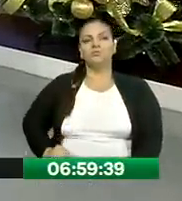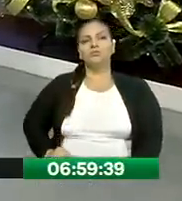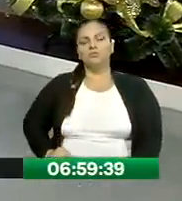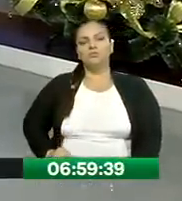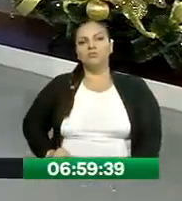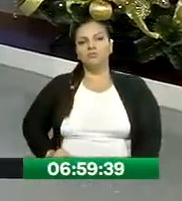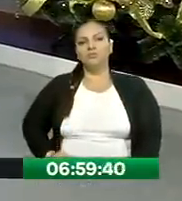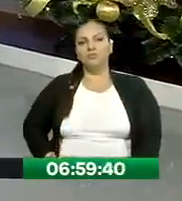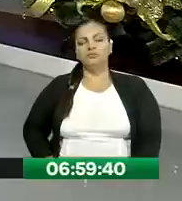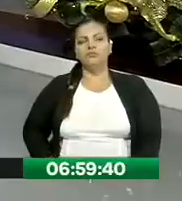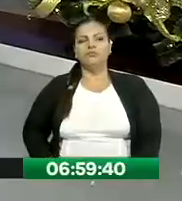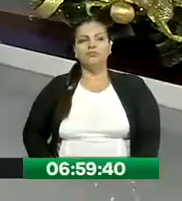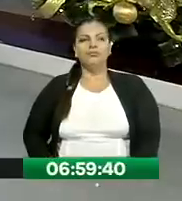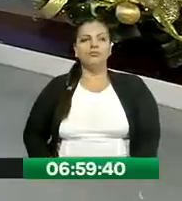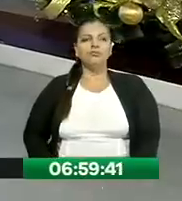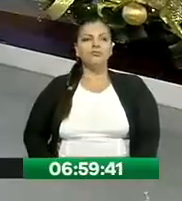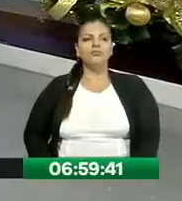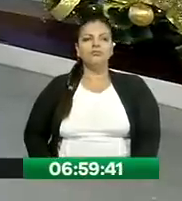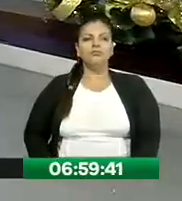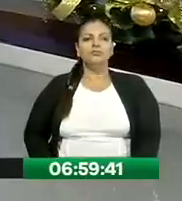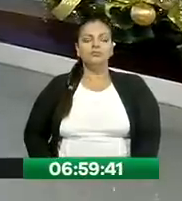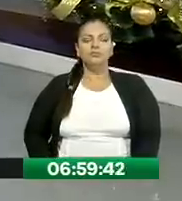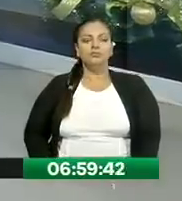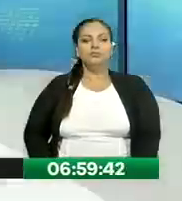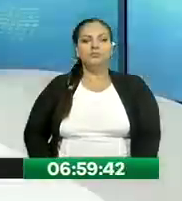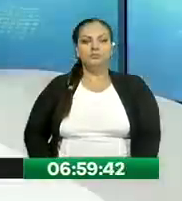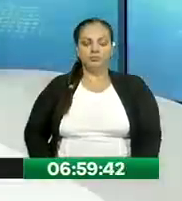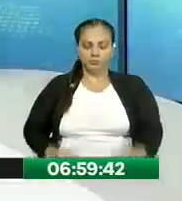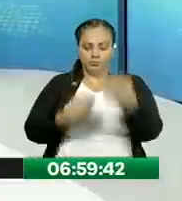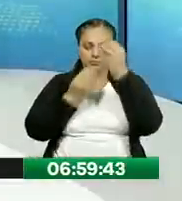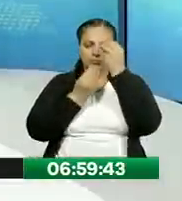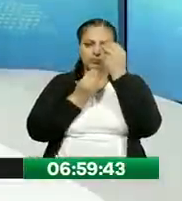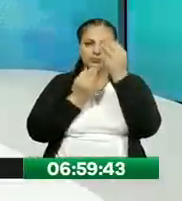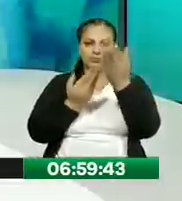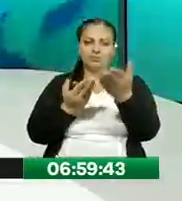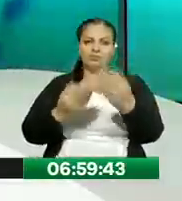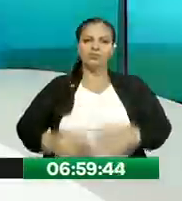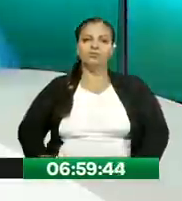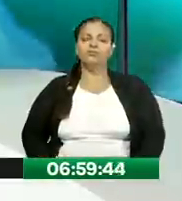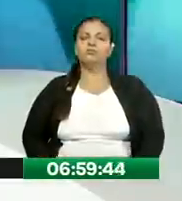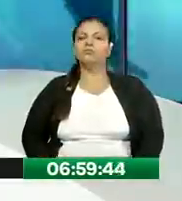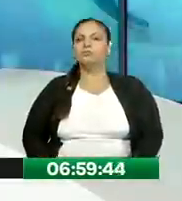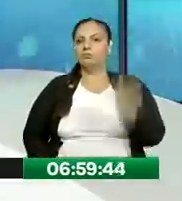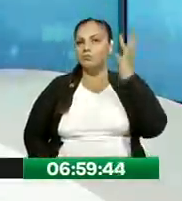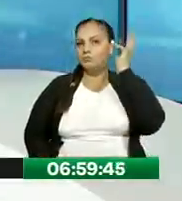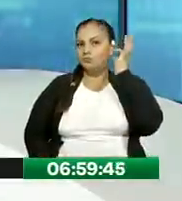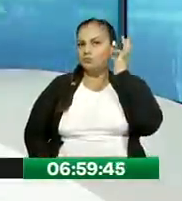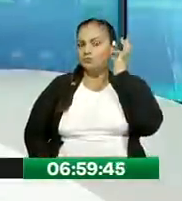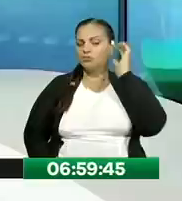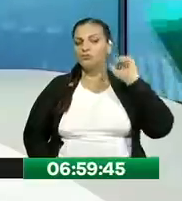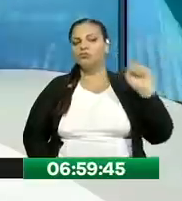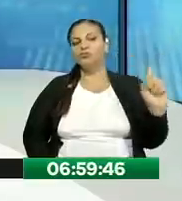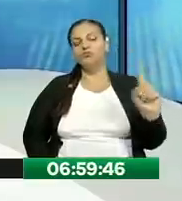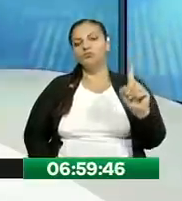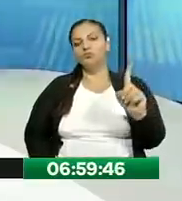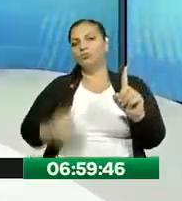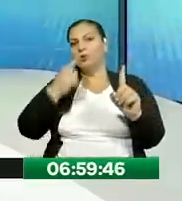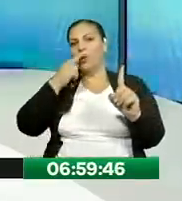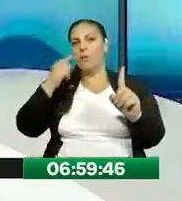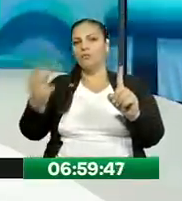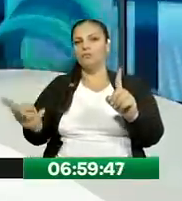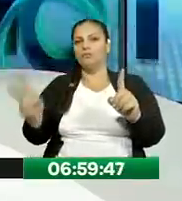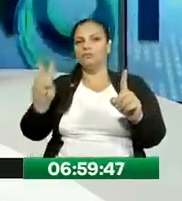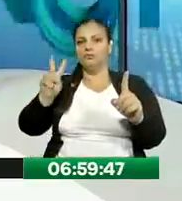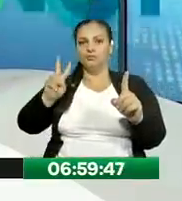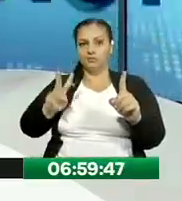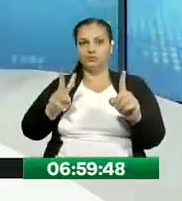que sí, Luisa, y amables televidentes, les contamos que una mujer resultó herida tras recibir un impacto de bala en la pierna por sujetos